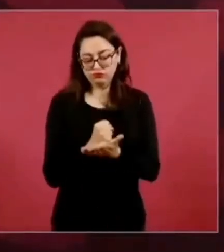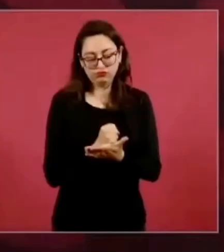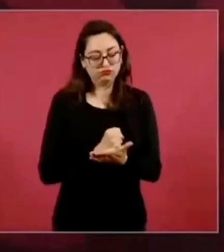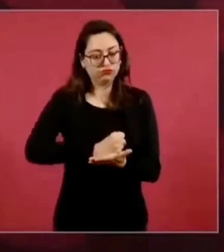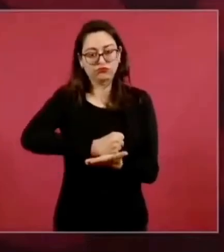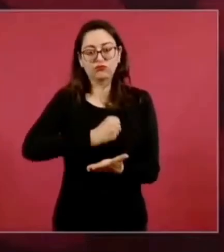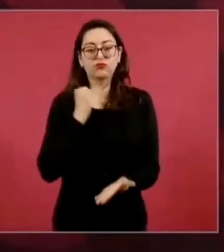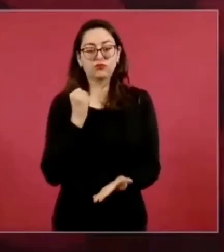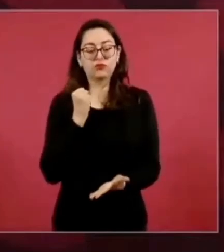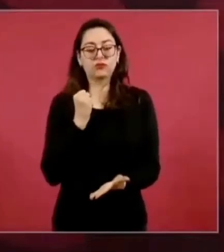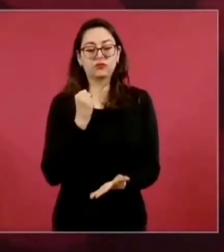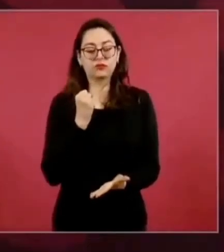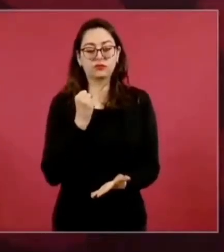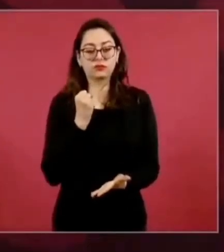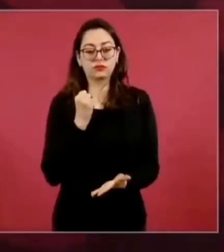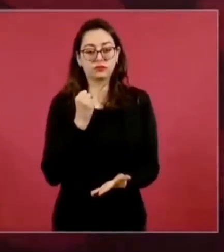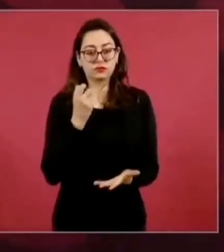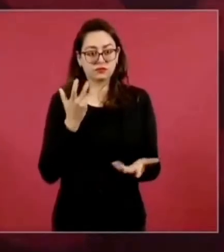el poder